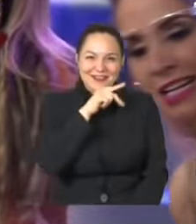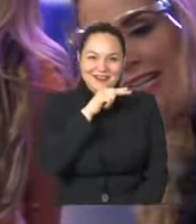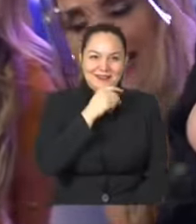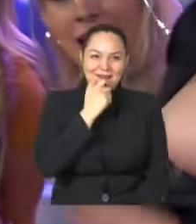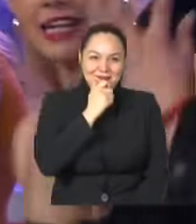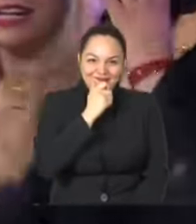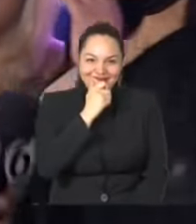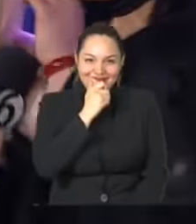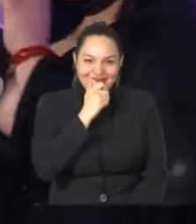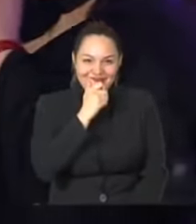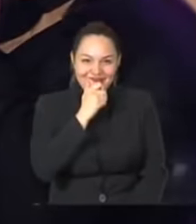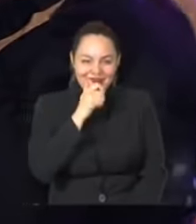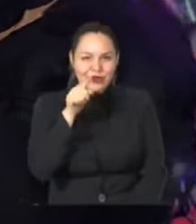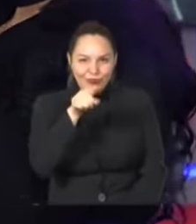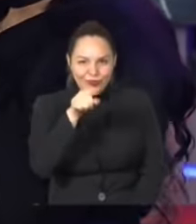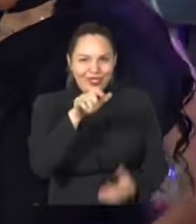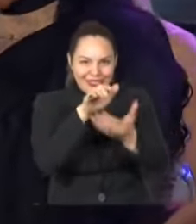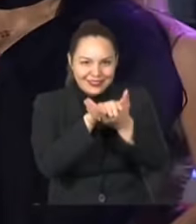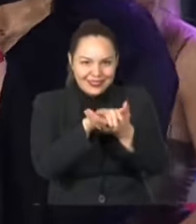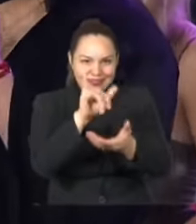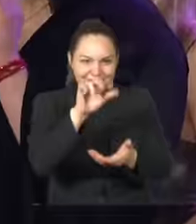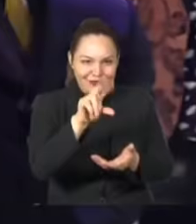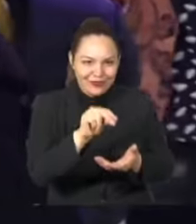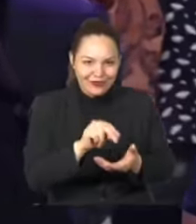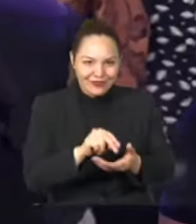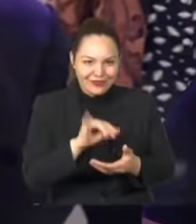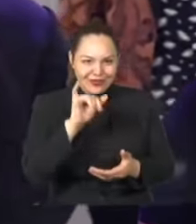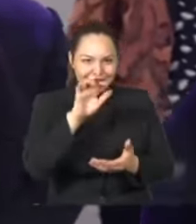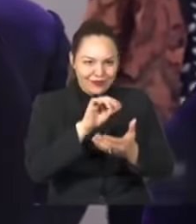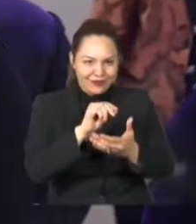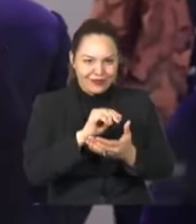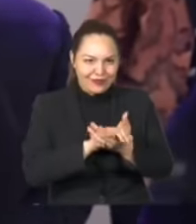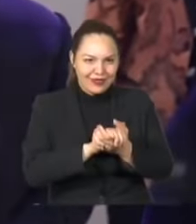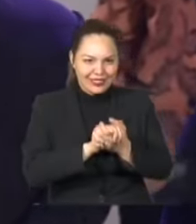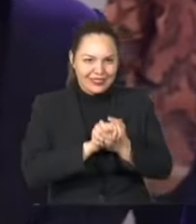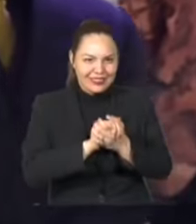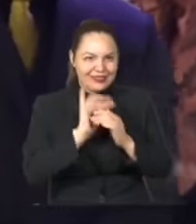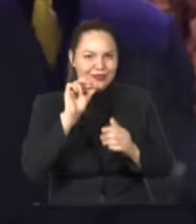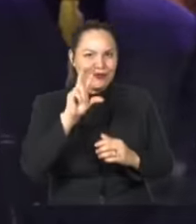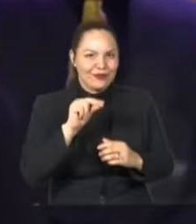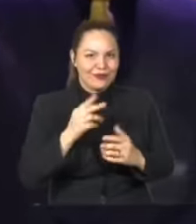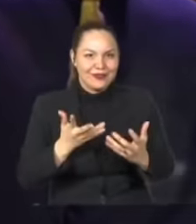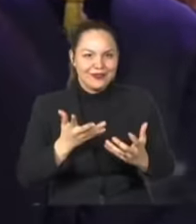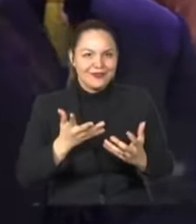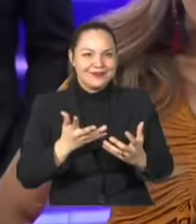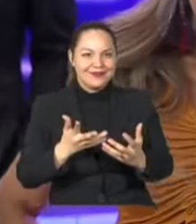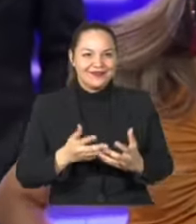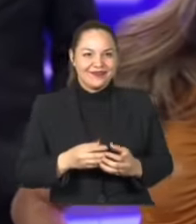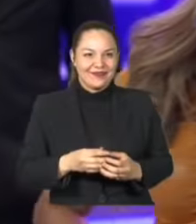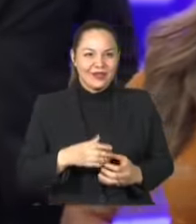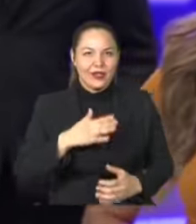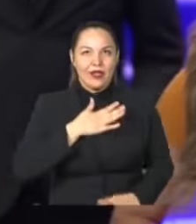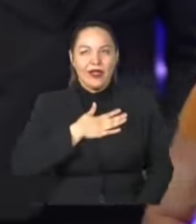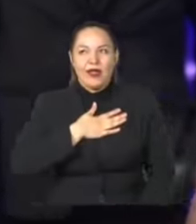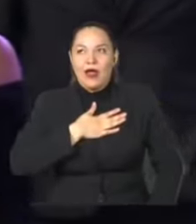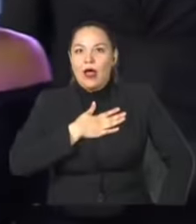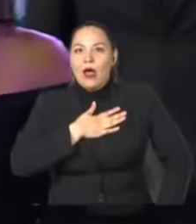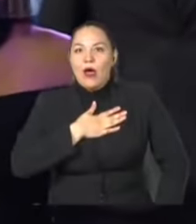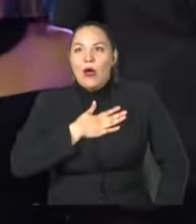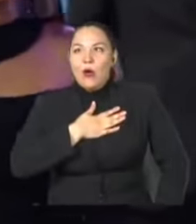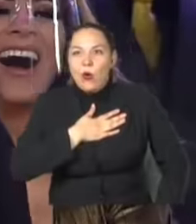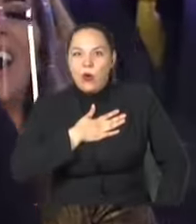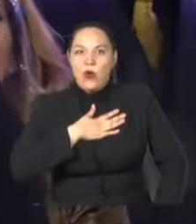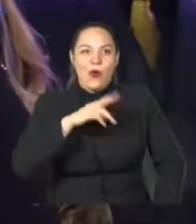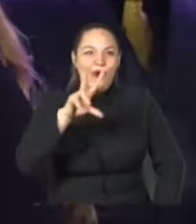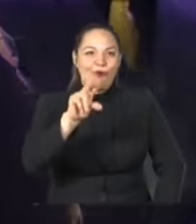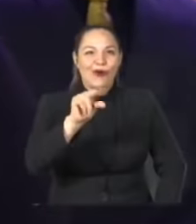¿Está casada? ¿Sí o no? No. Ay, no. Ay, a lo cara. Se iba a casar. Señor